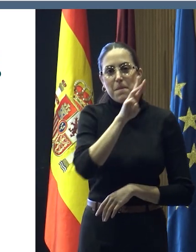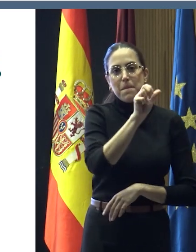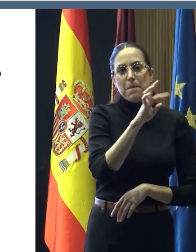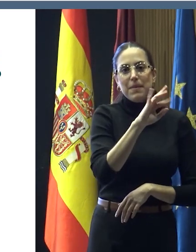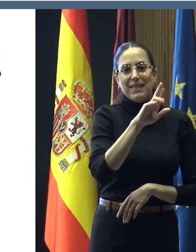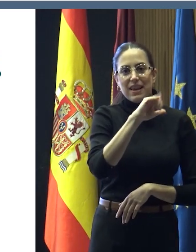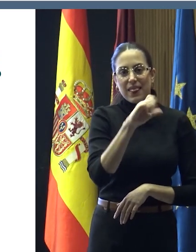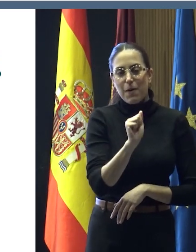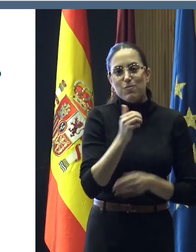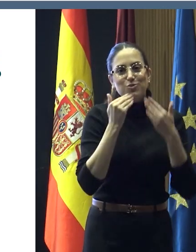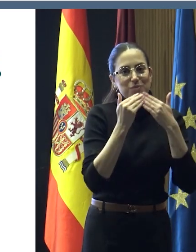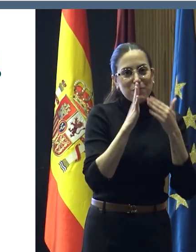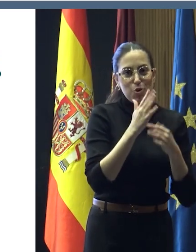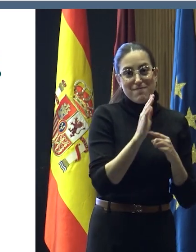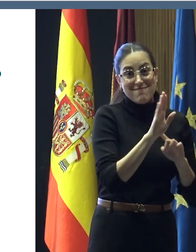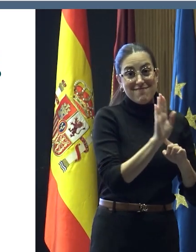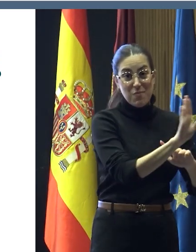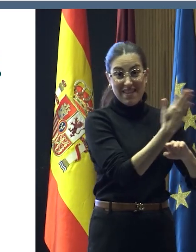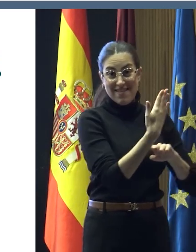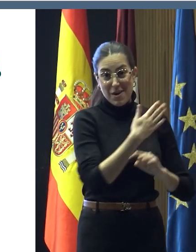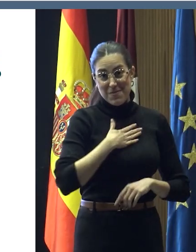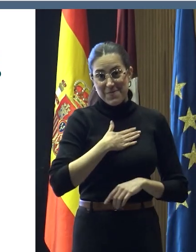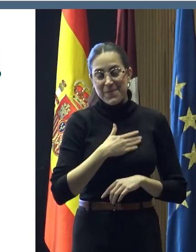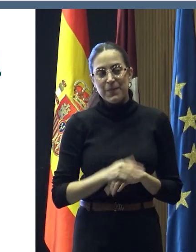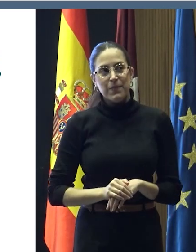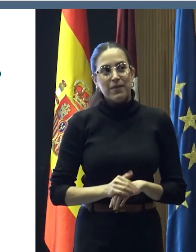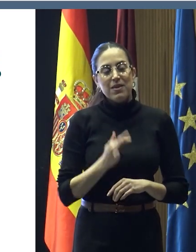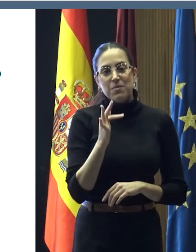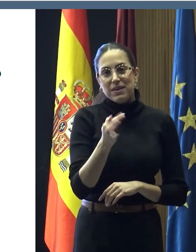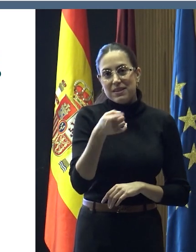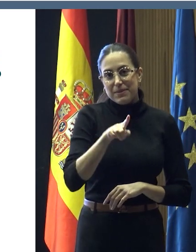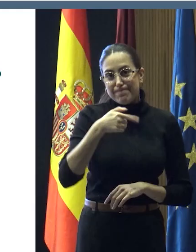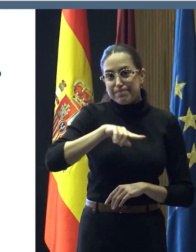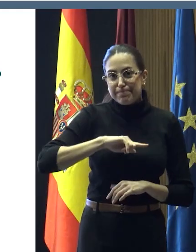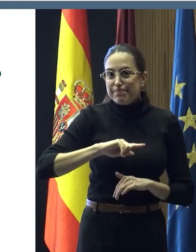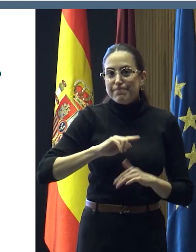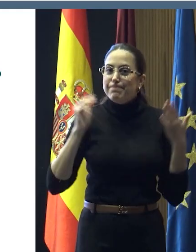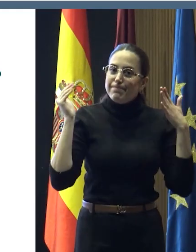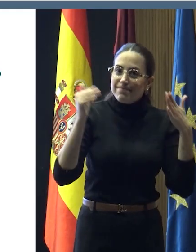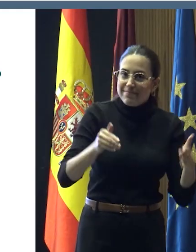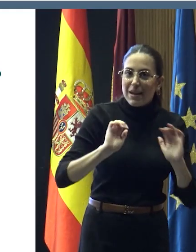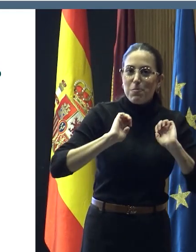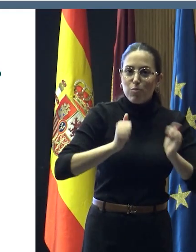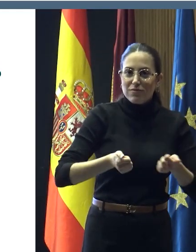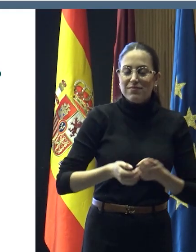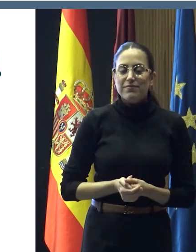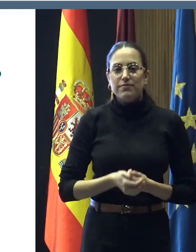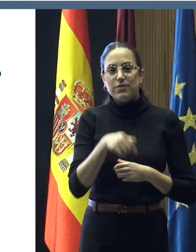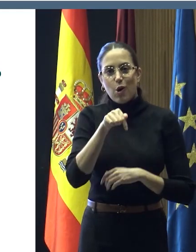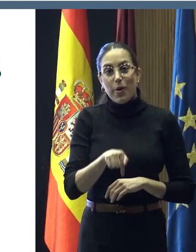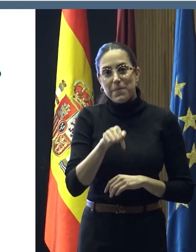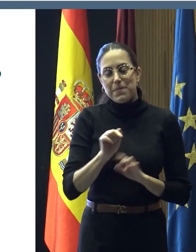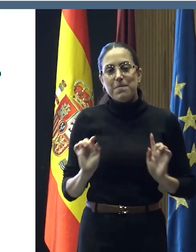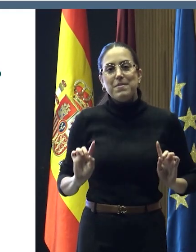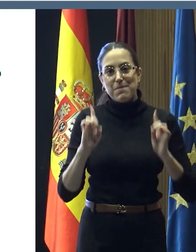la presentación que has hecho de mí. Y vamos al grano. Como es la primera vez